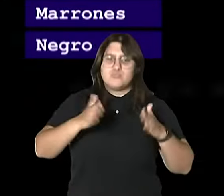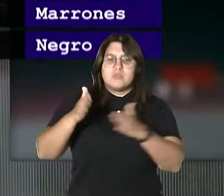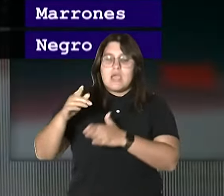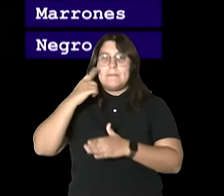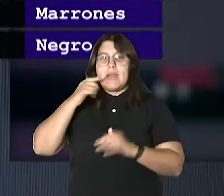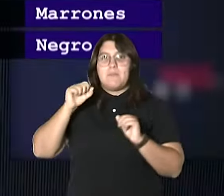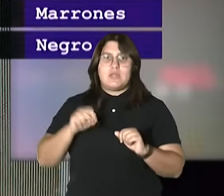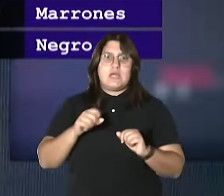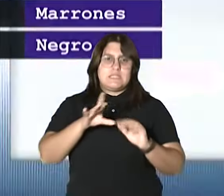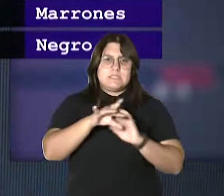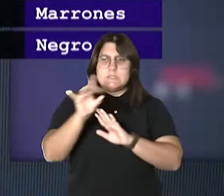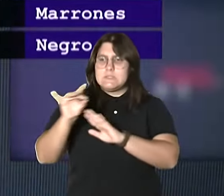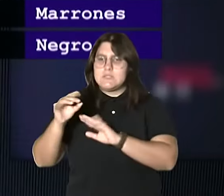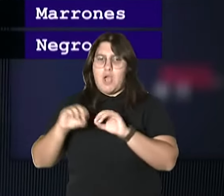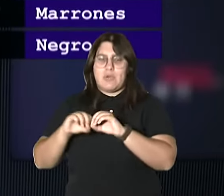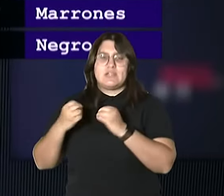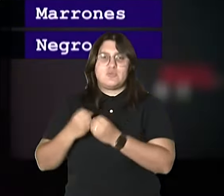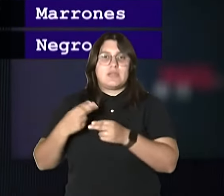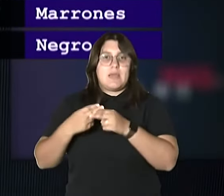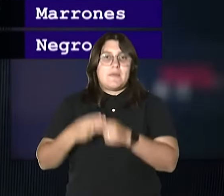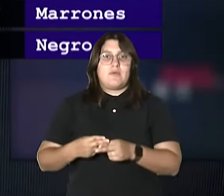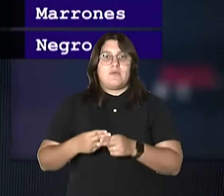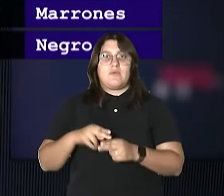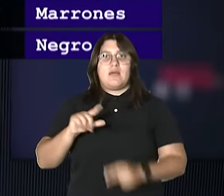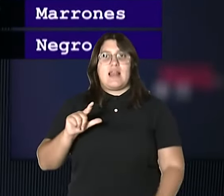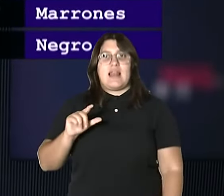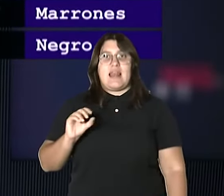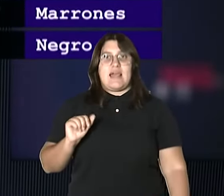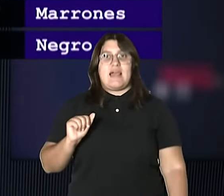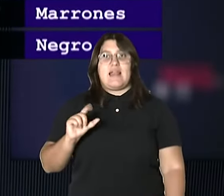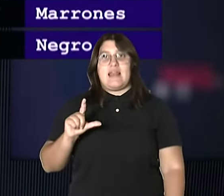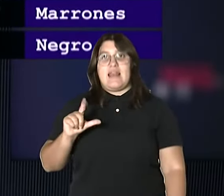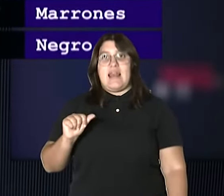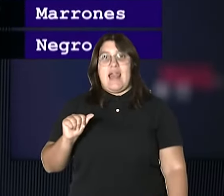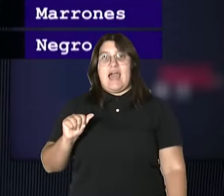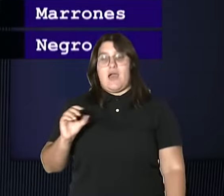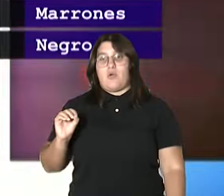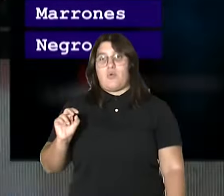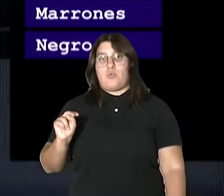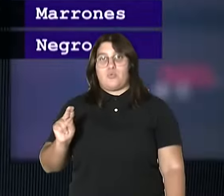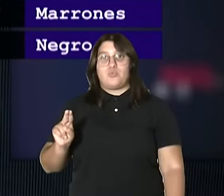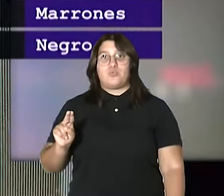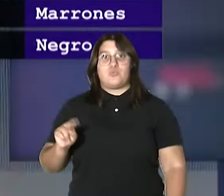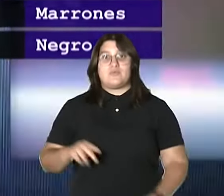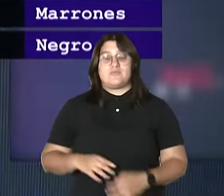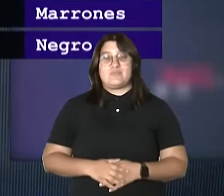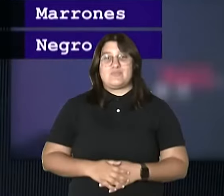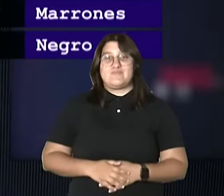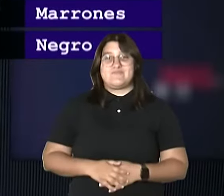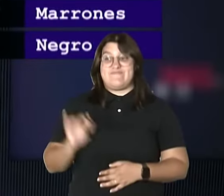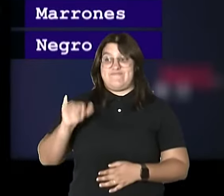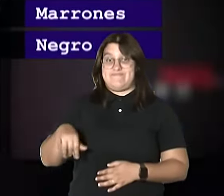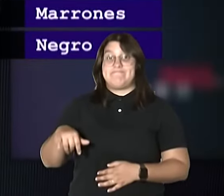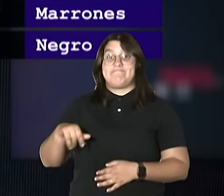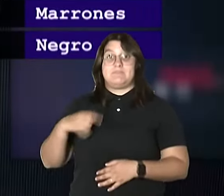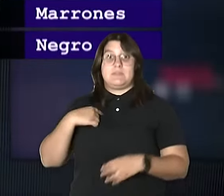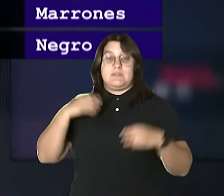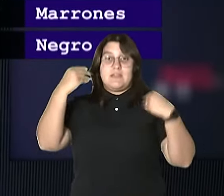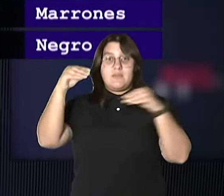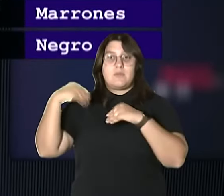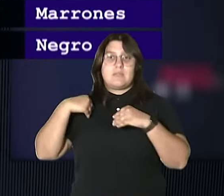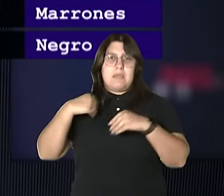desarticular una organización que se llamaba la ONU la ONU cu era parte de esa organización era la organización de